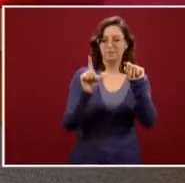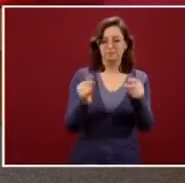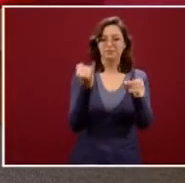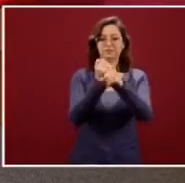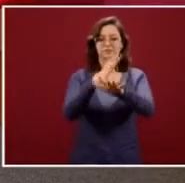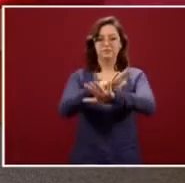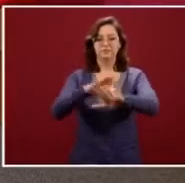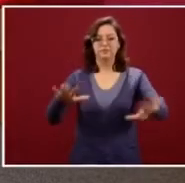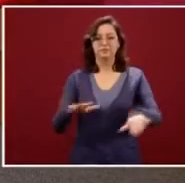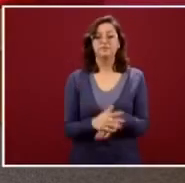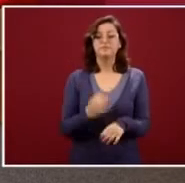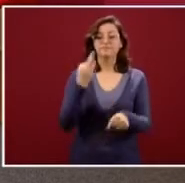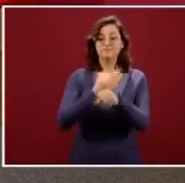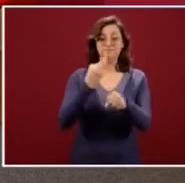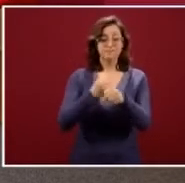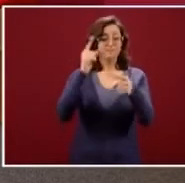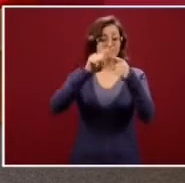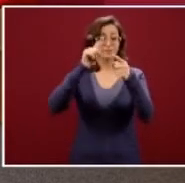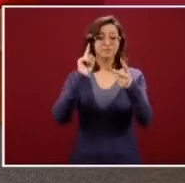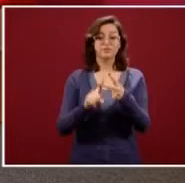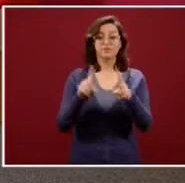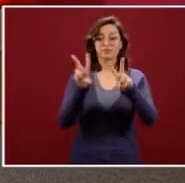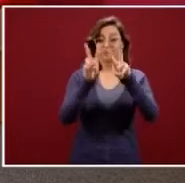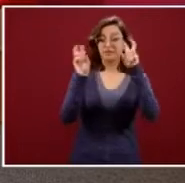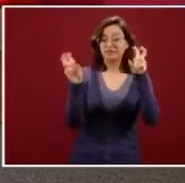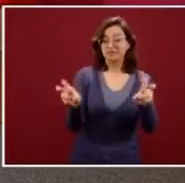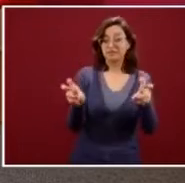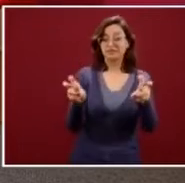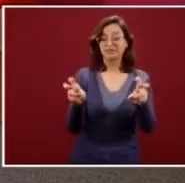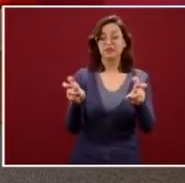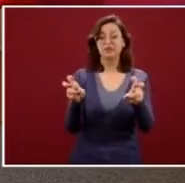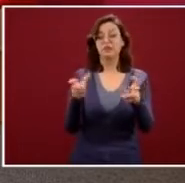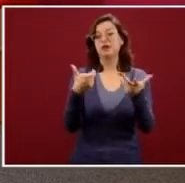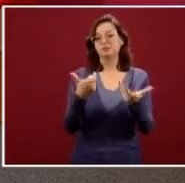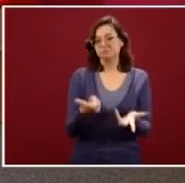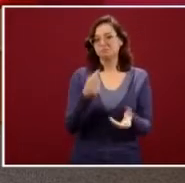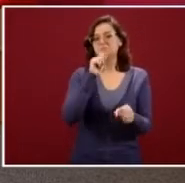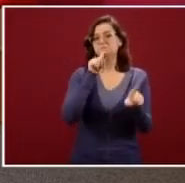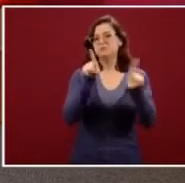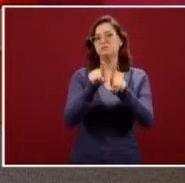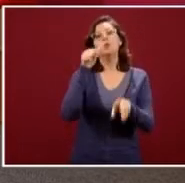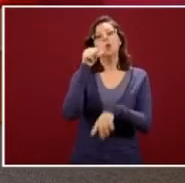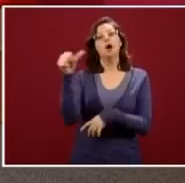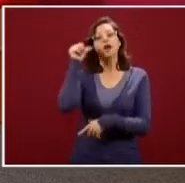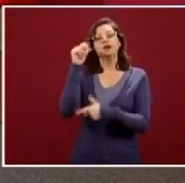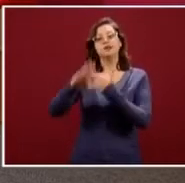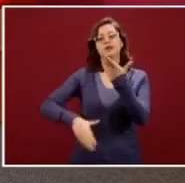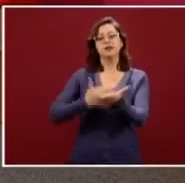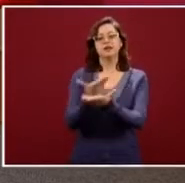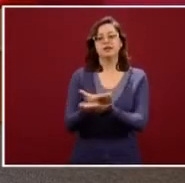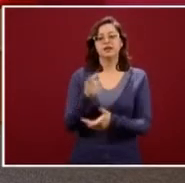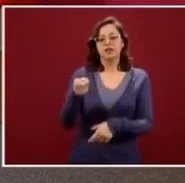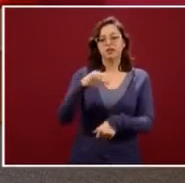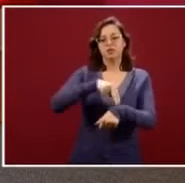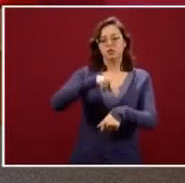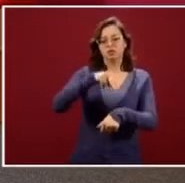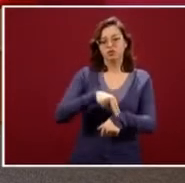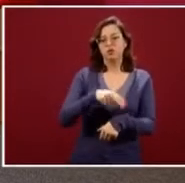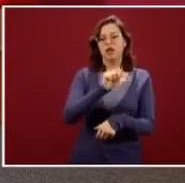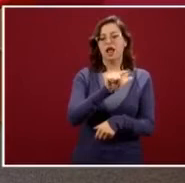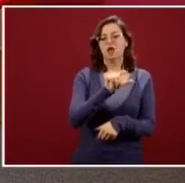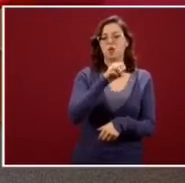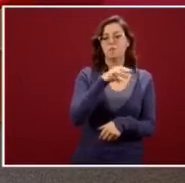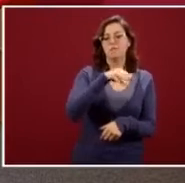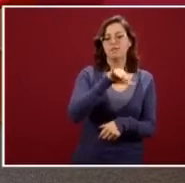queremos abordar dos elementos que son continuación de lo que ayer presentaron el doctor Alomía, el doctor Ricardo